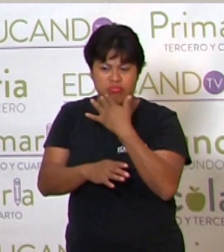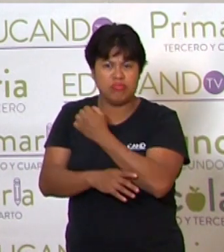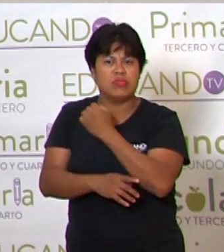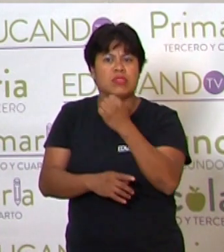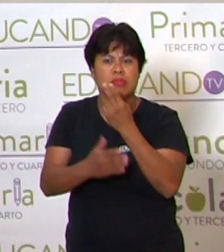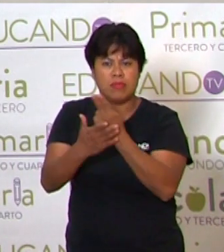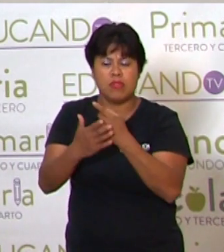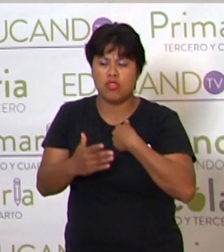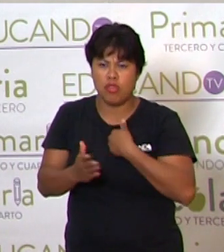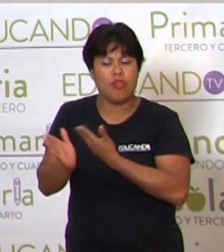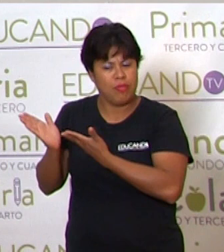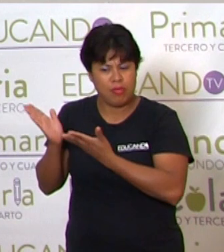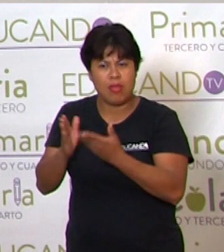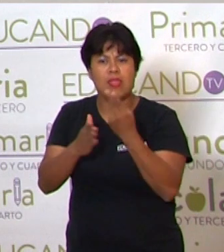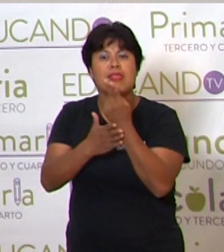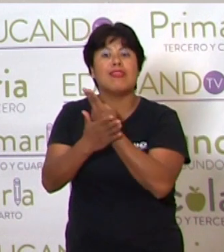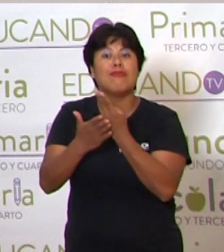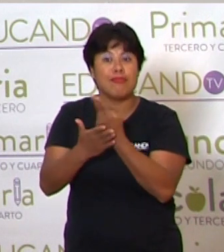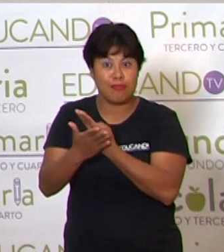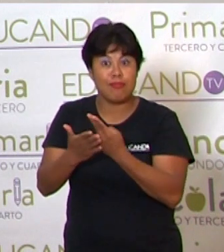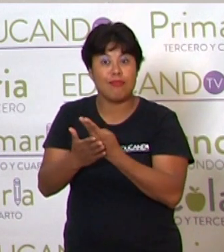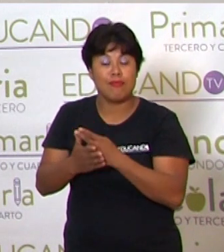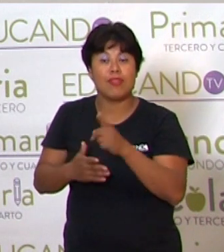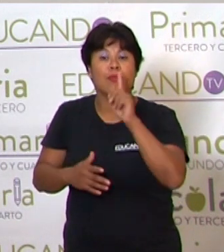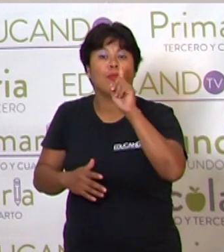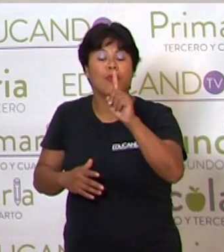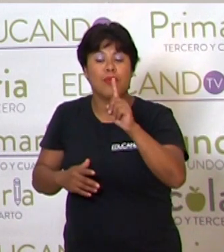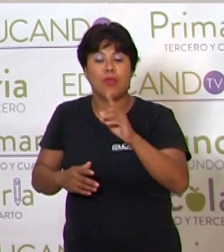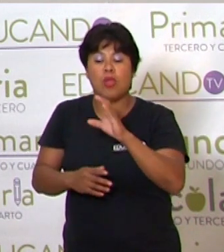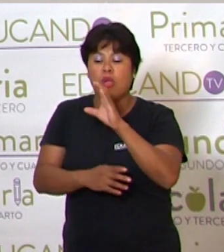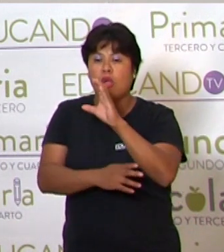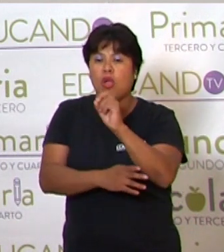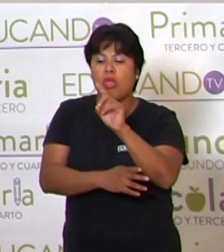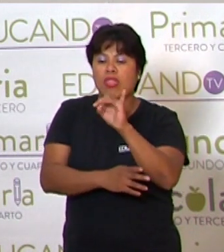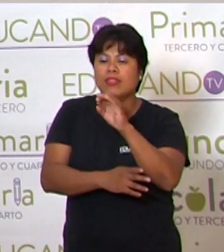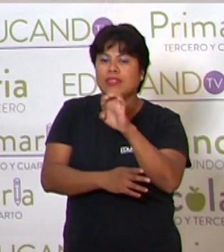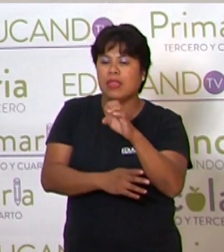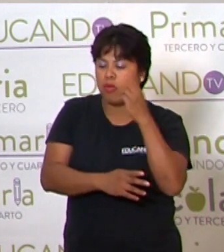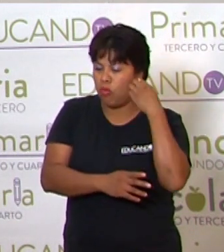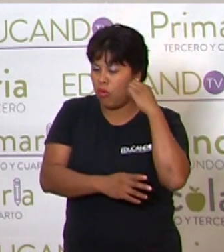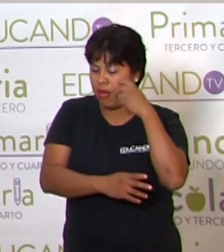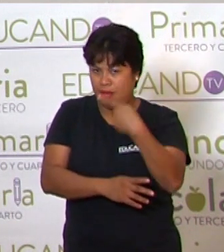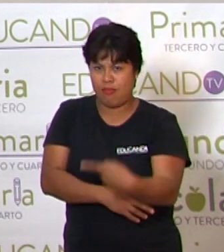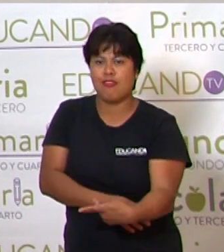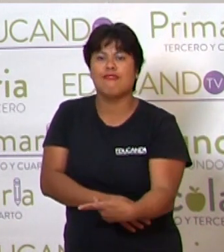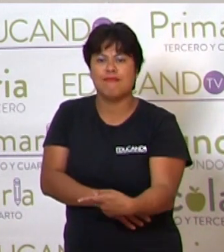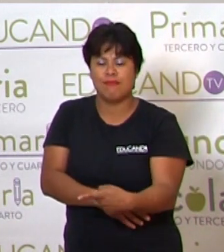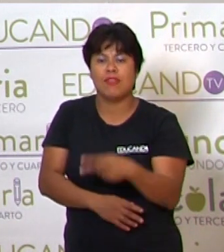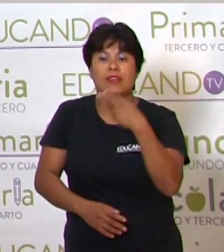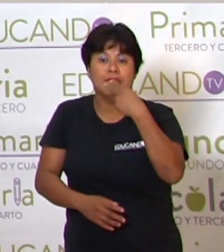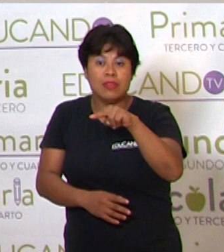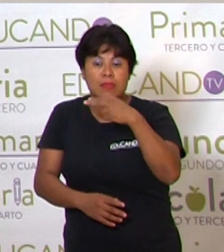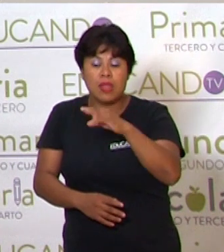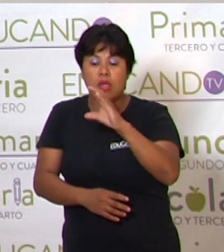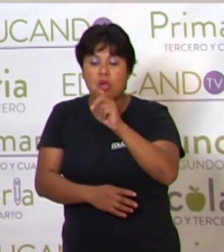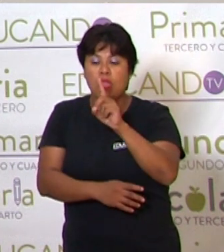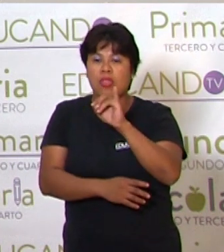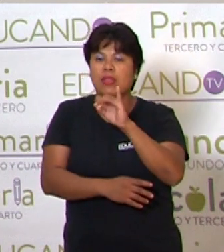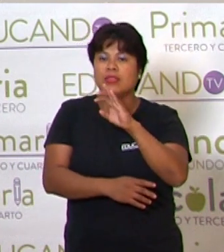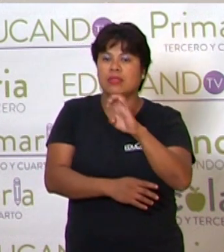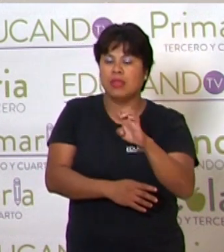dibujantes, les traje un dibujo de un códice oaxaqueño que se llama el